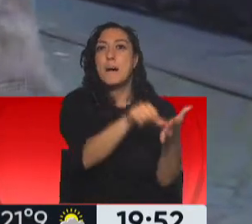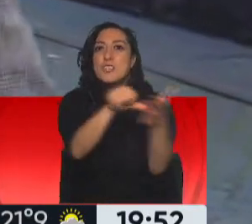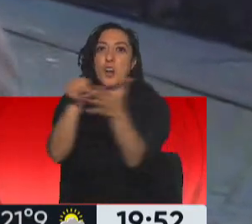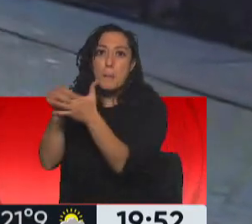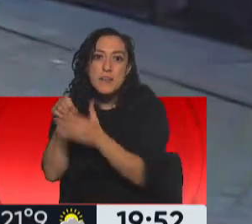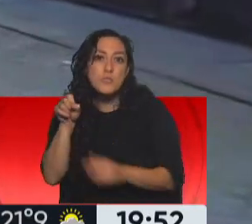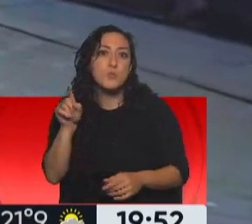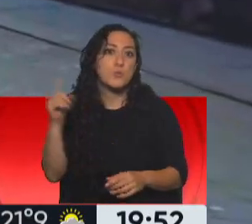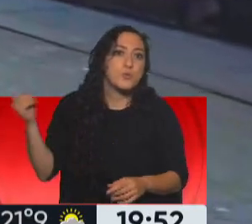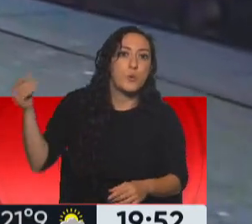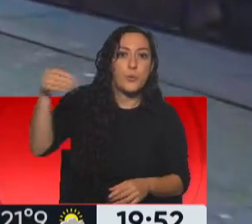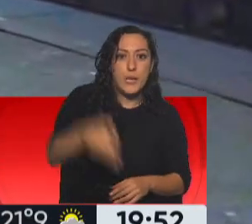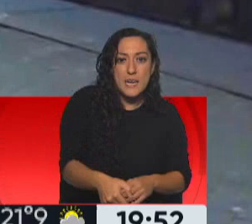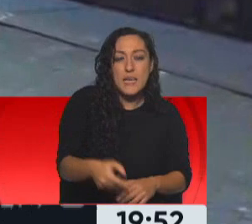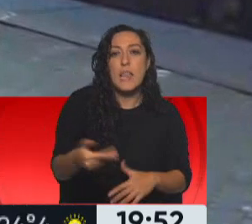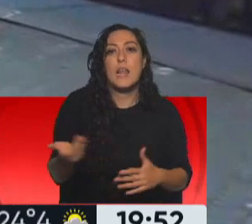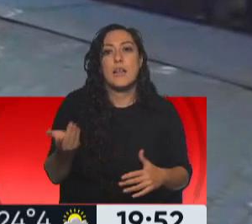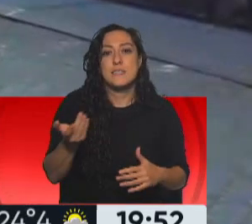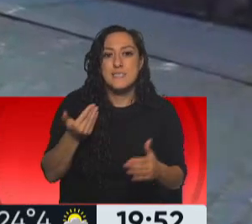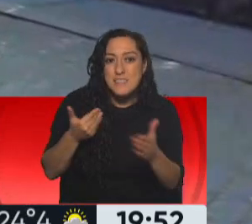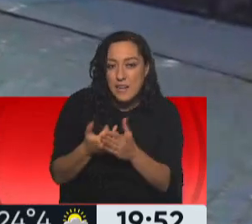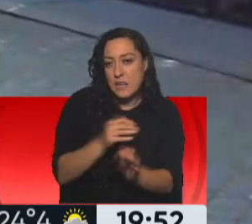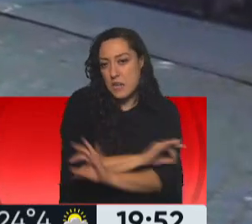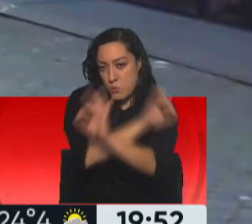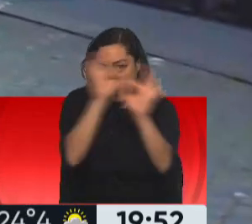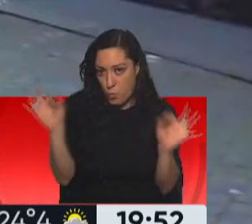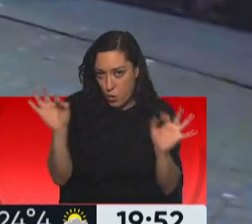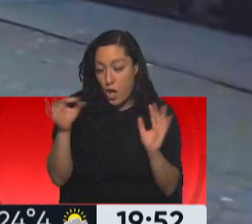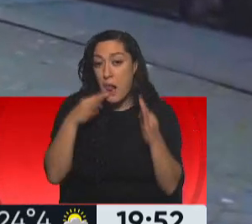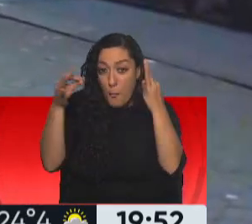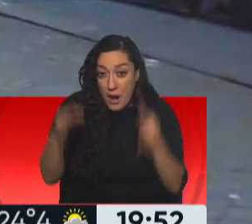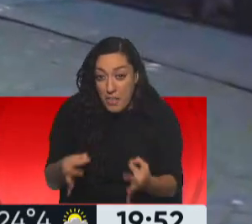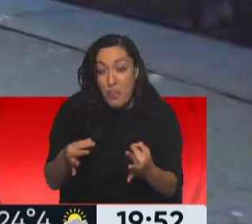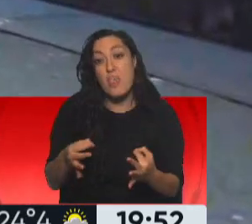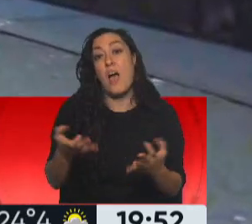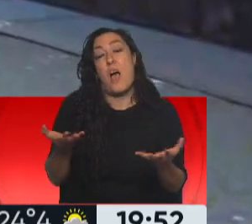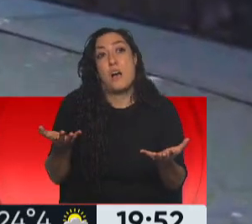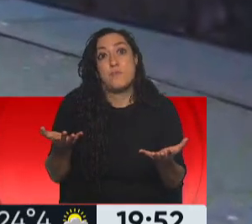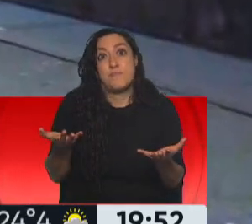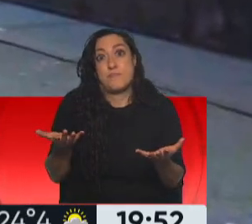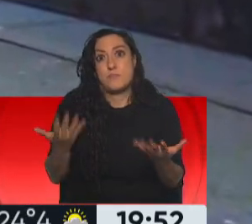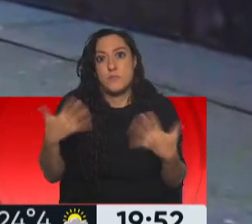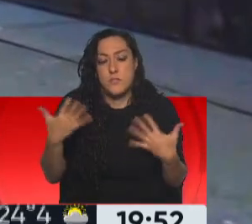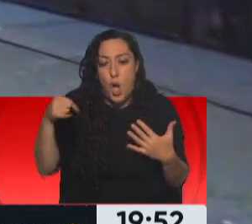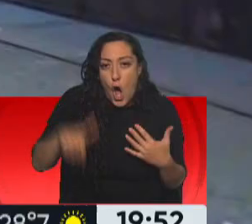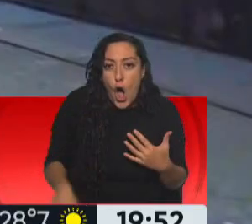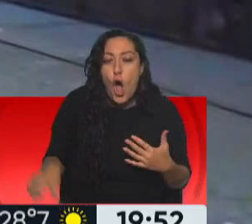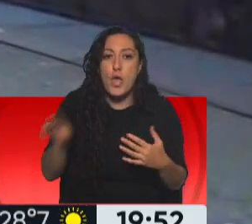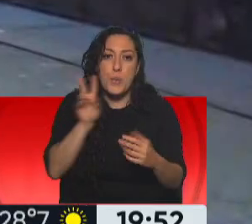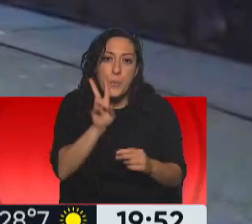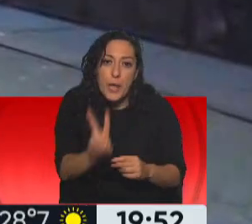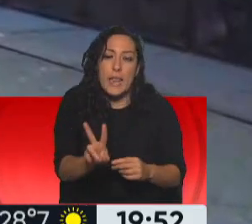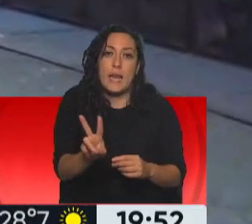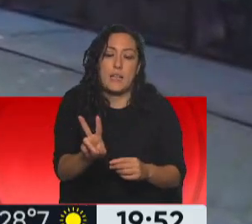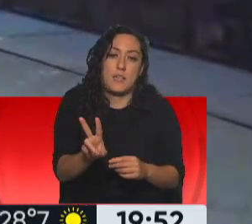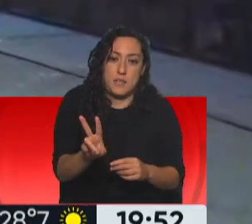su país que venga y que esté a pocos kilómetros, sino que realmente lo que hoy se está viendo